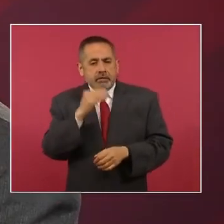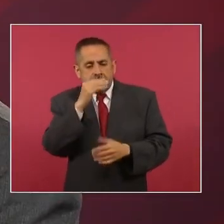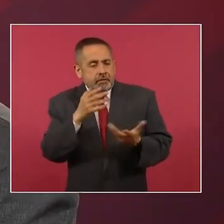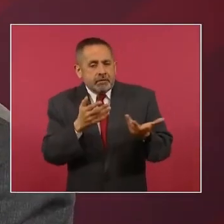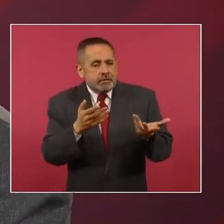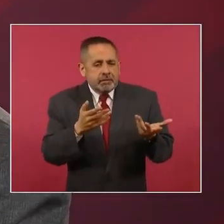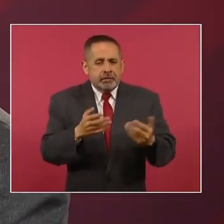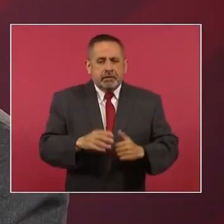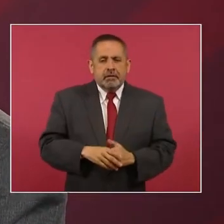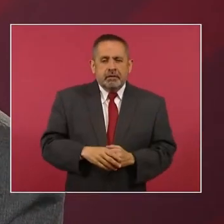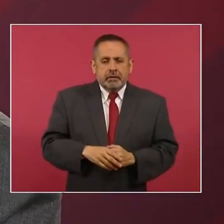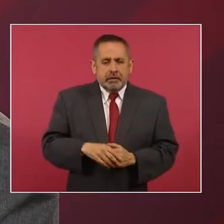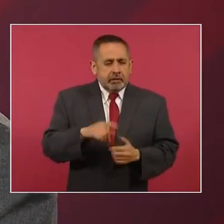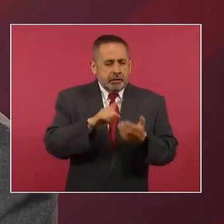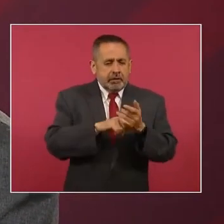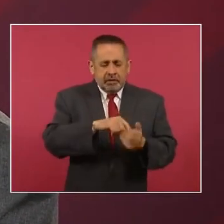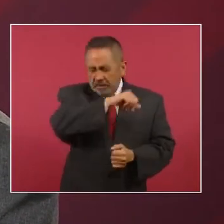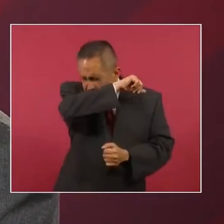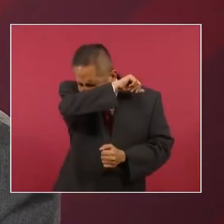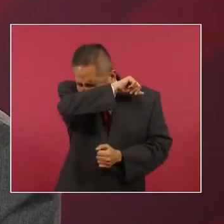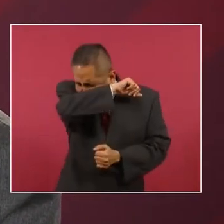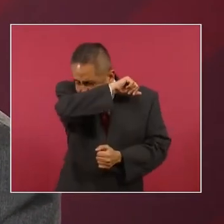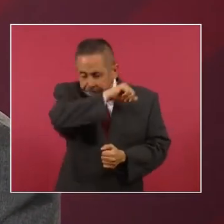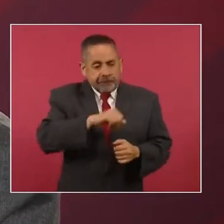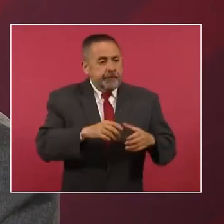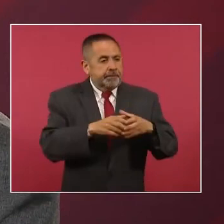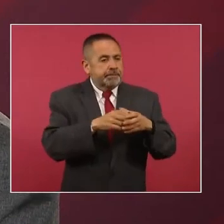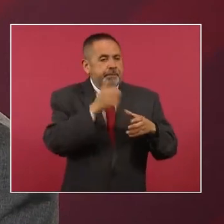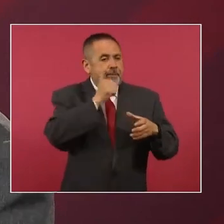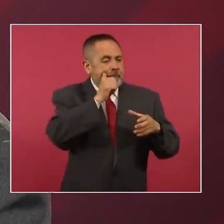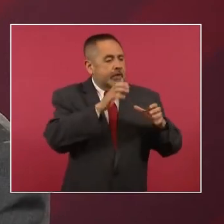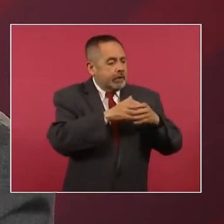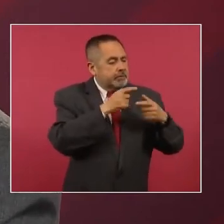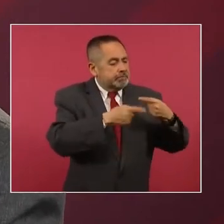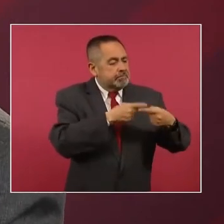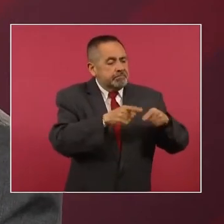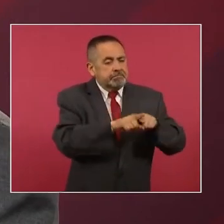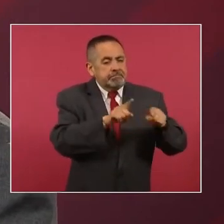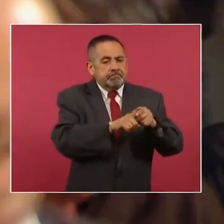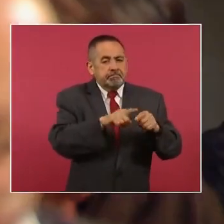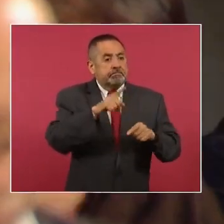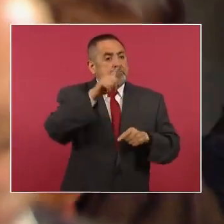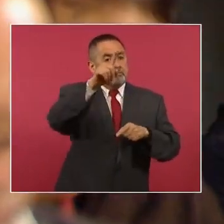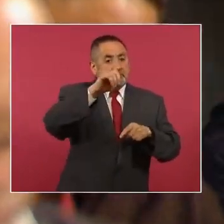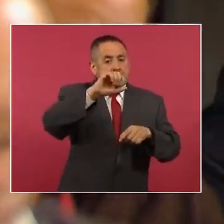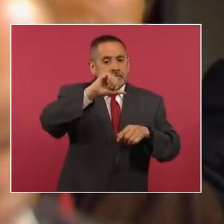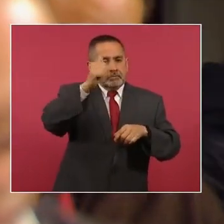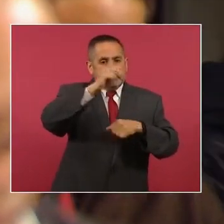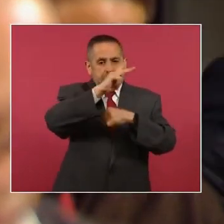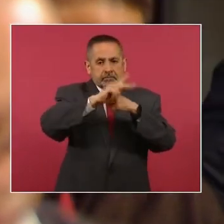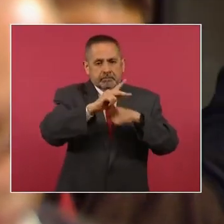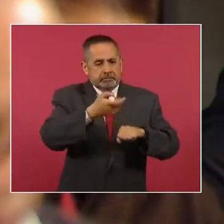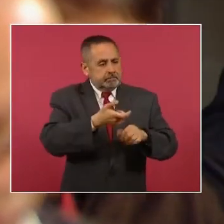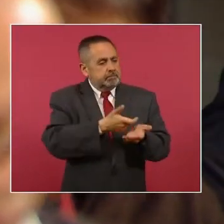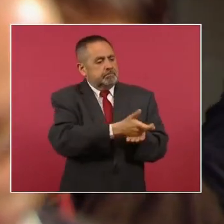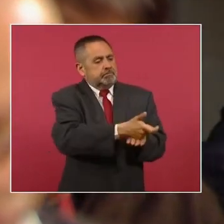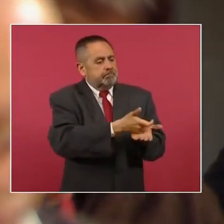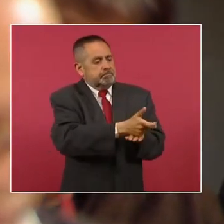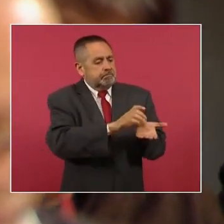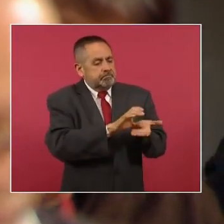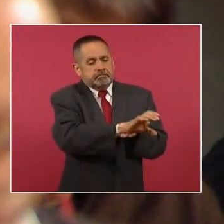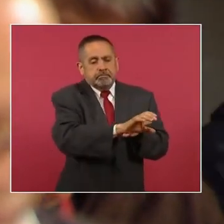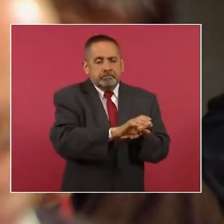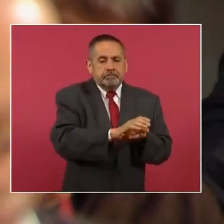Y por lo general son muy conservadores, porque reciben dinero del extranjero.